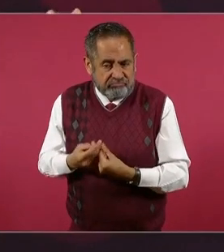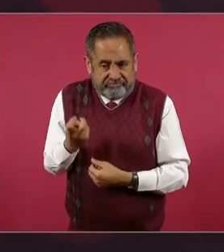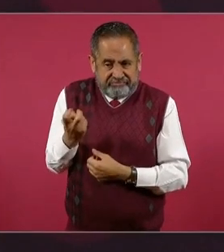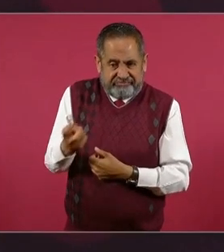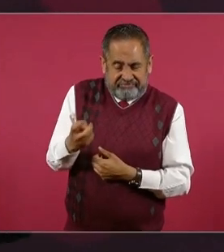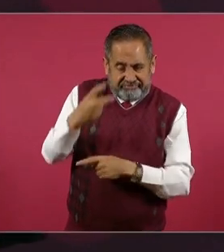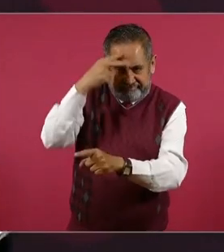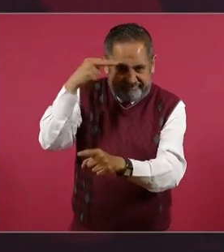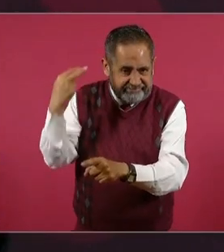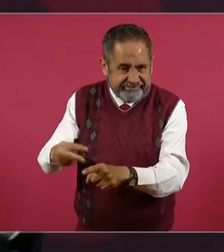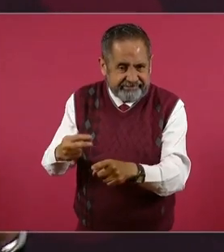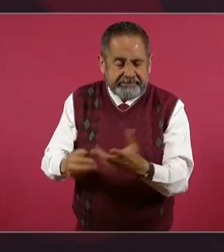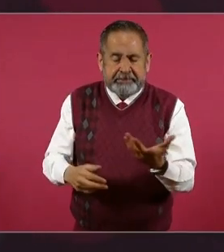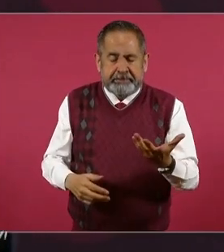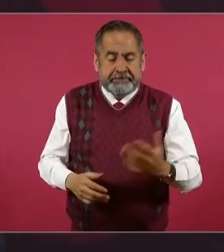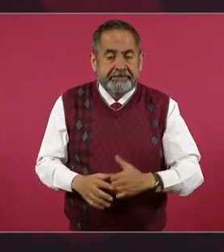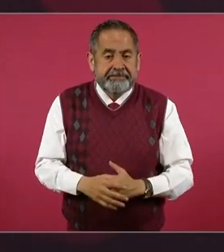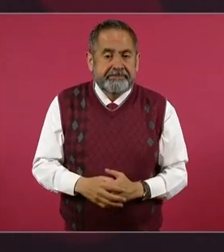Entonces,